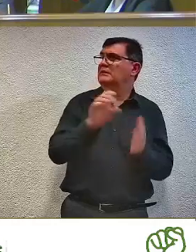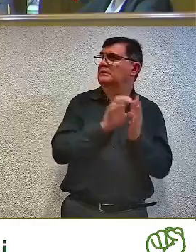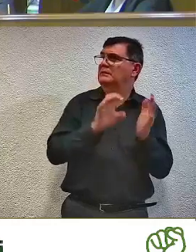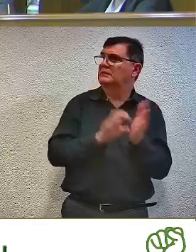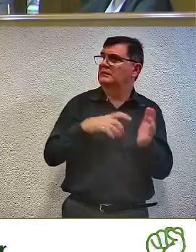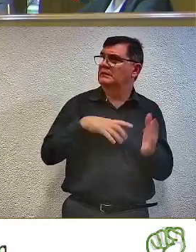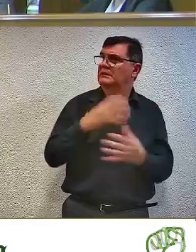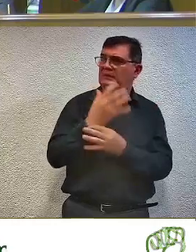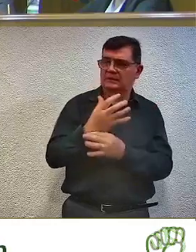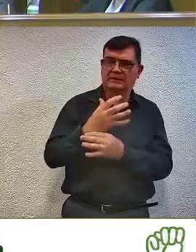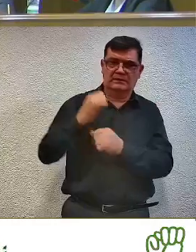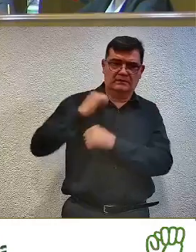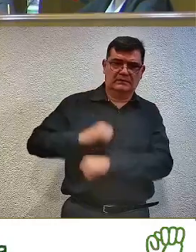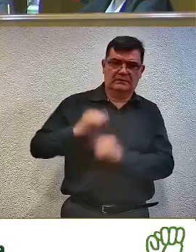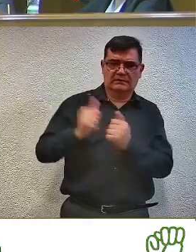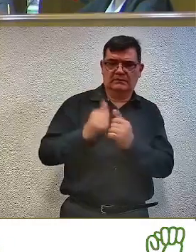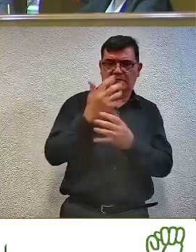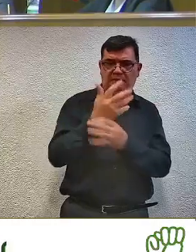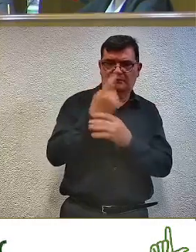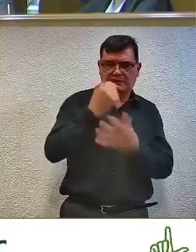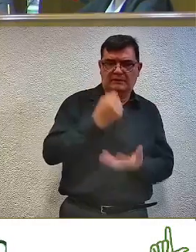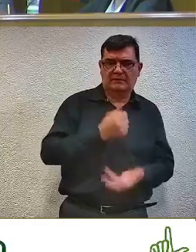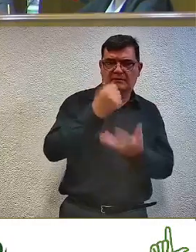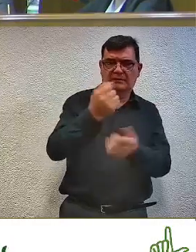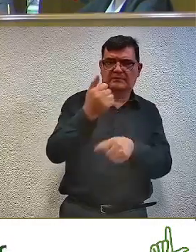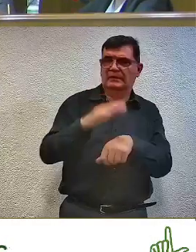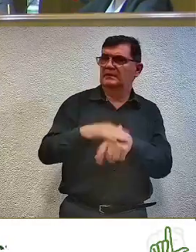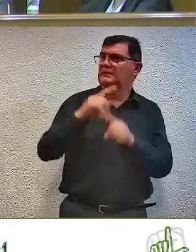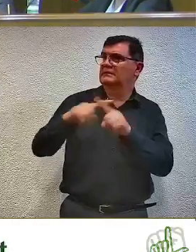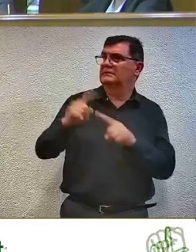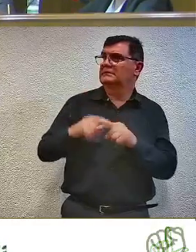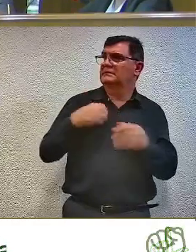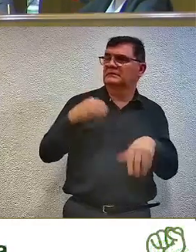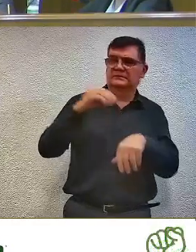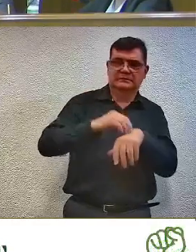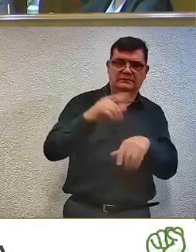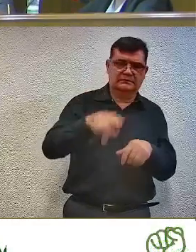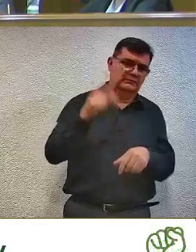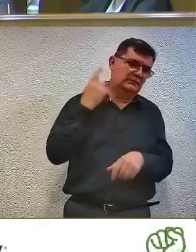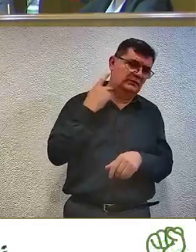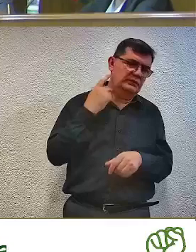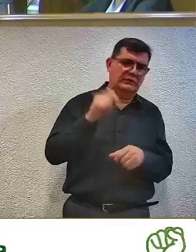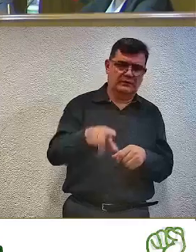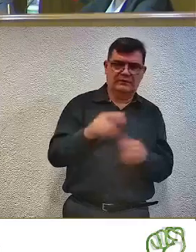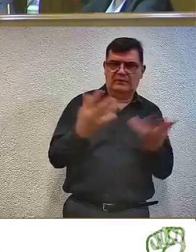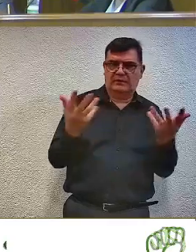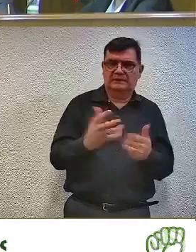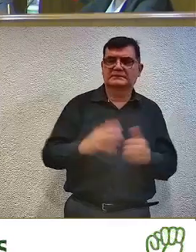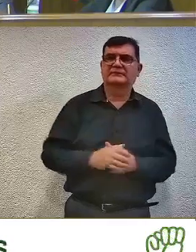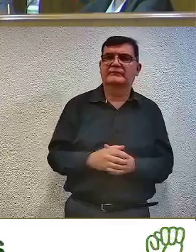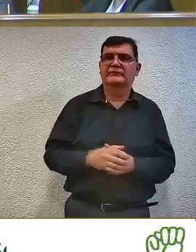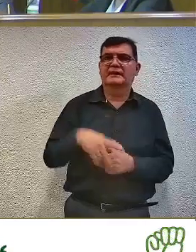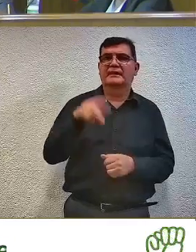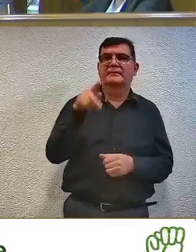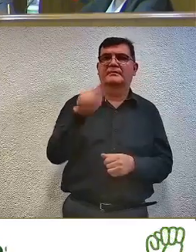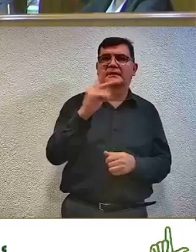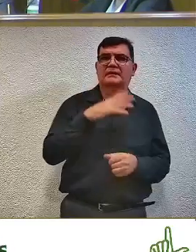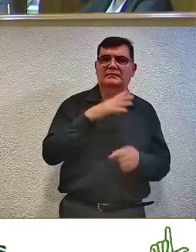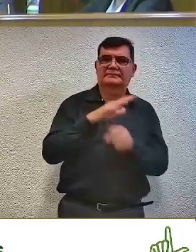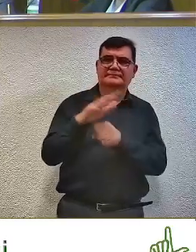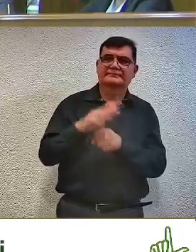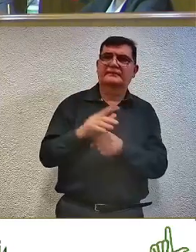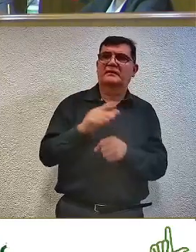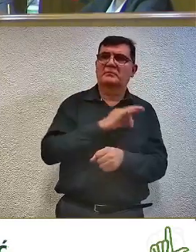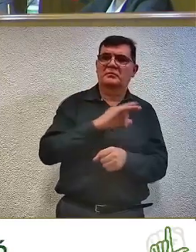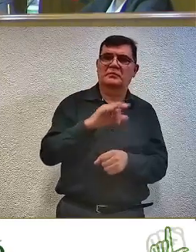tiene la autoridad electoral para la entrega de las administraciones que se adeudan al partido político actor, sin que en el caso sea